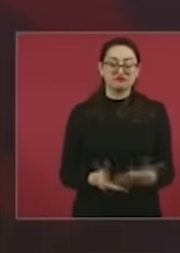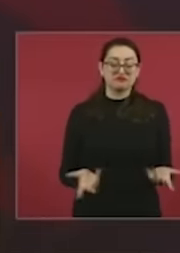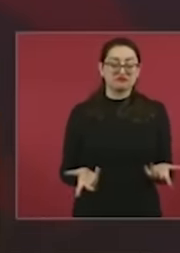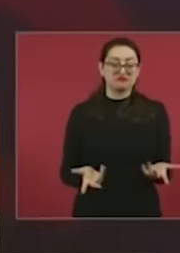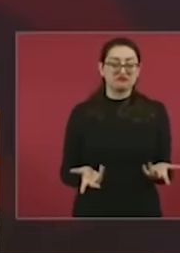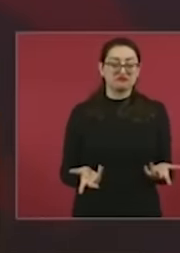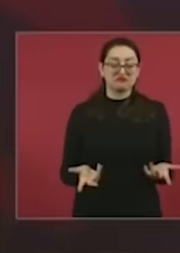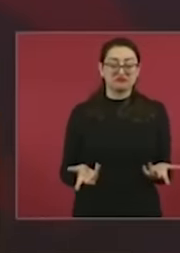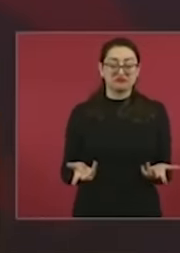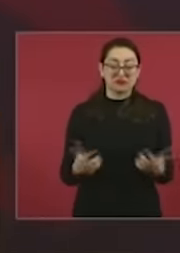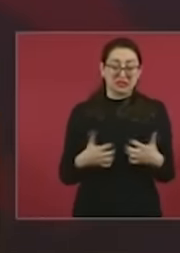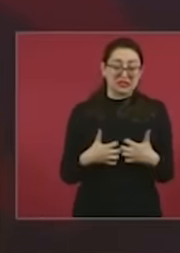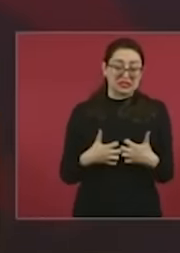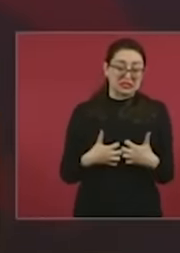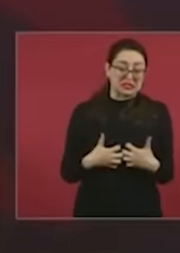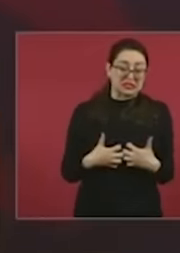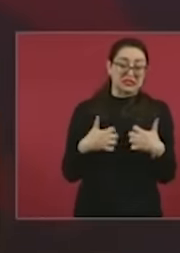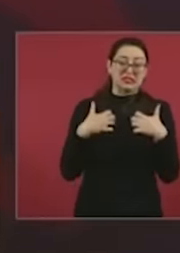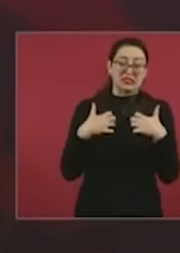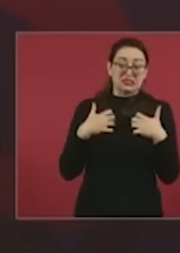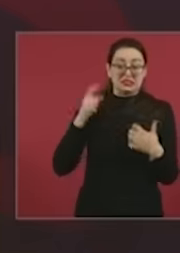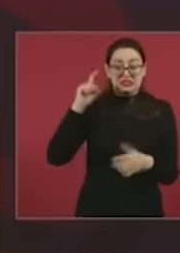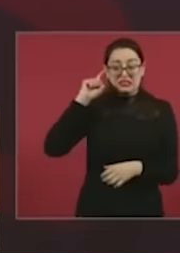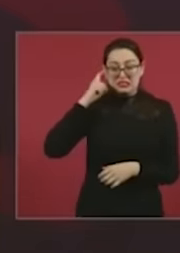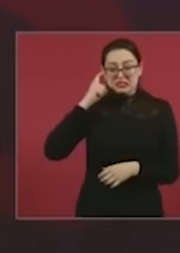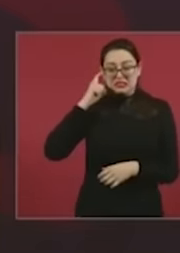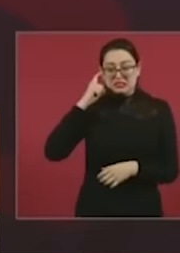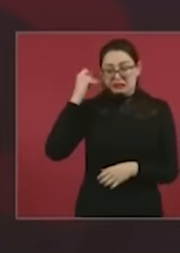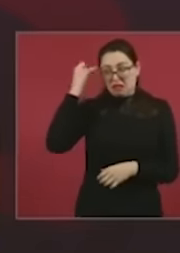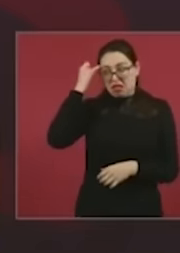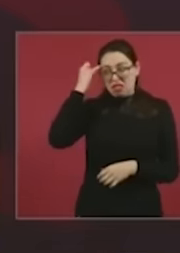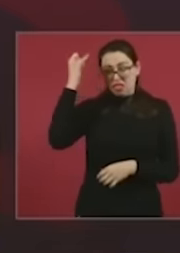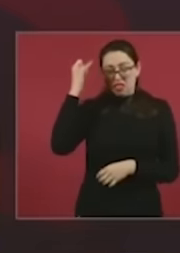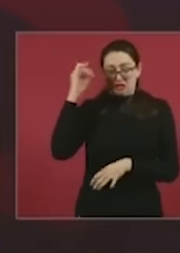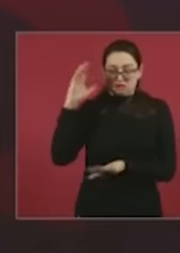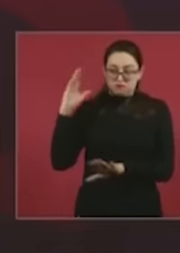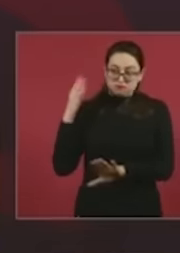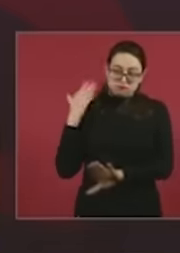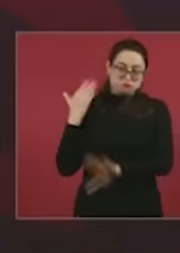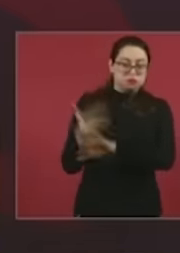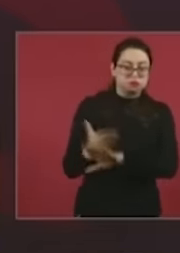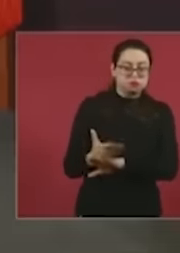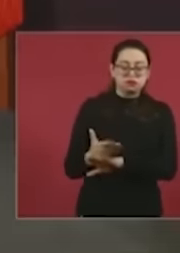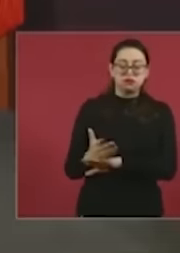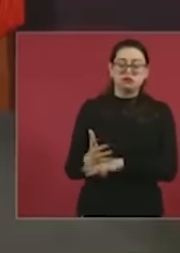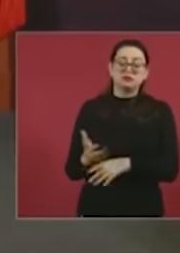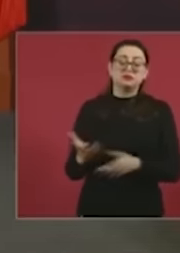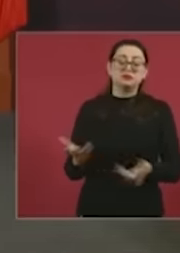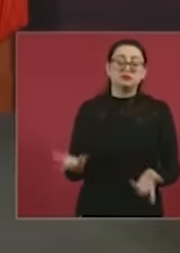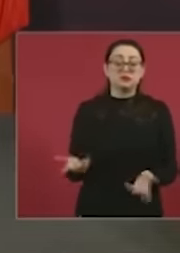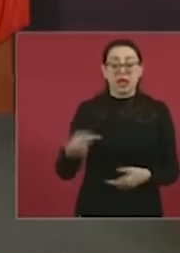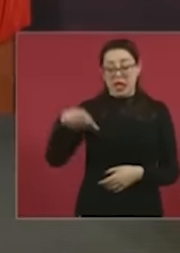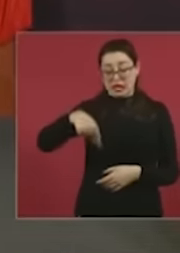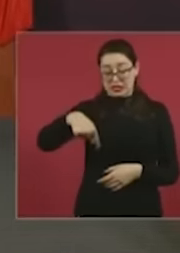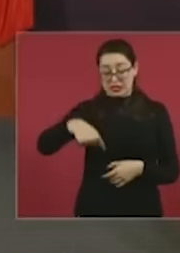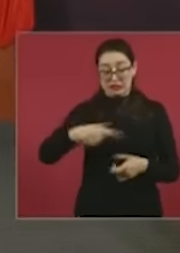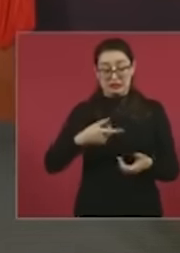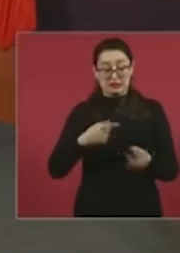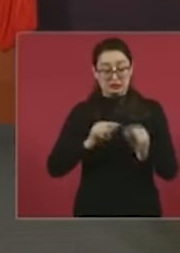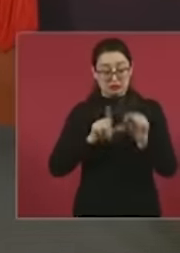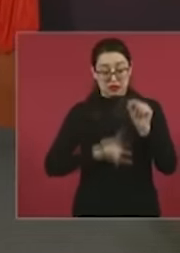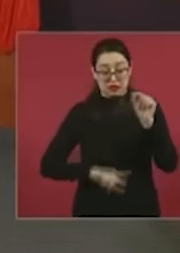Jennifer ya lo nombraron Entonces no hay ninguna problema si yo lo menciono pero se llamaba López